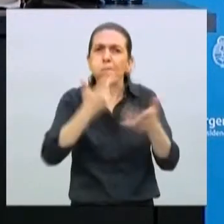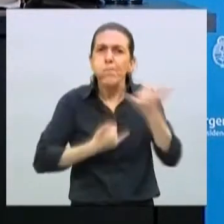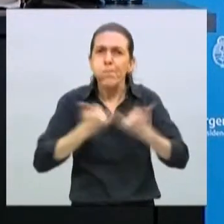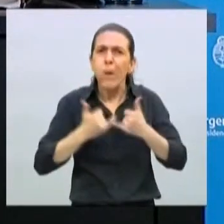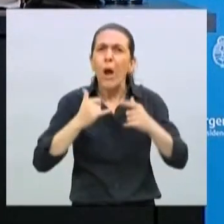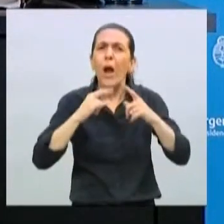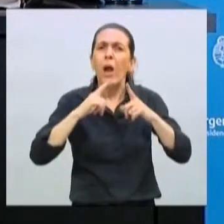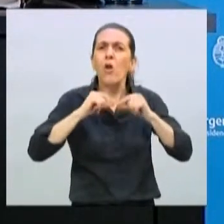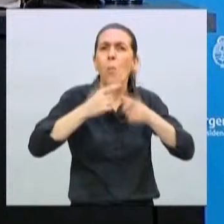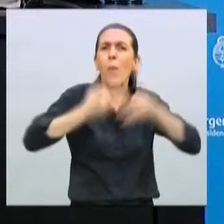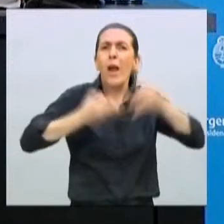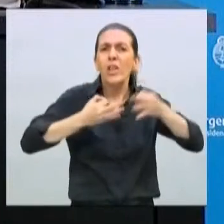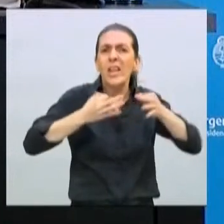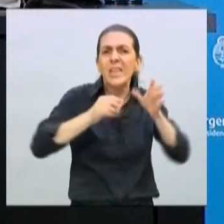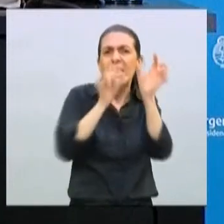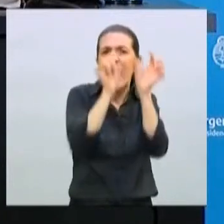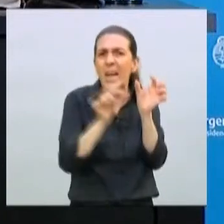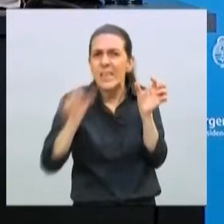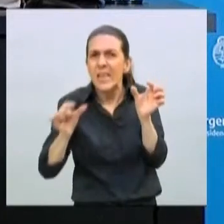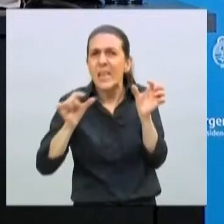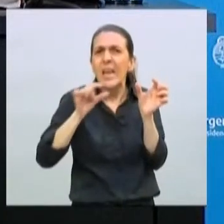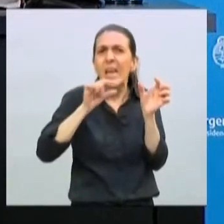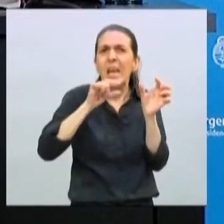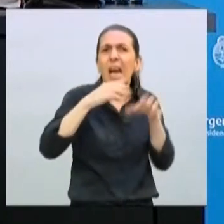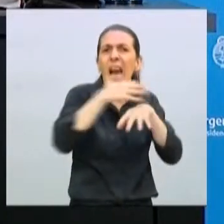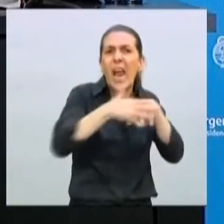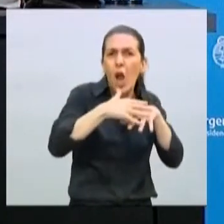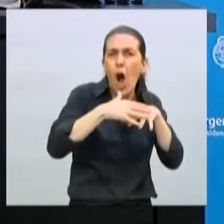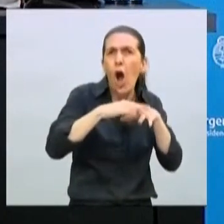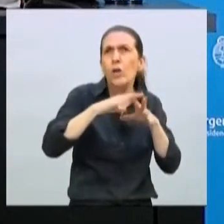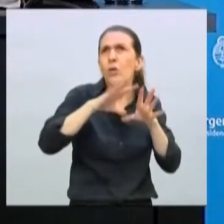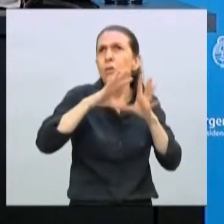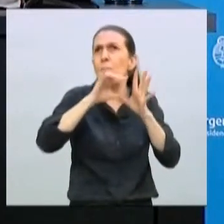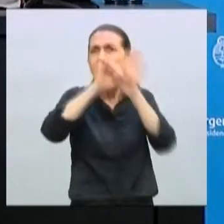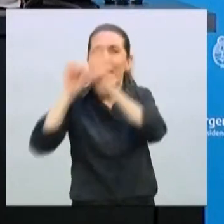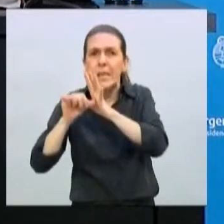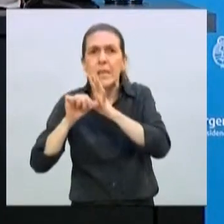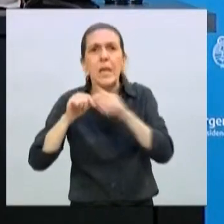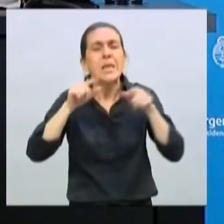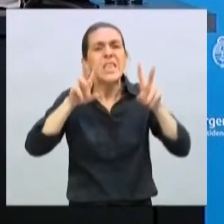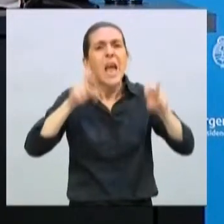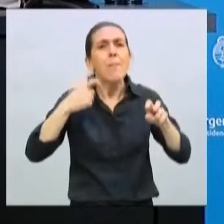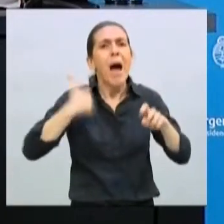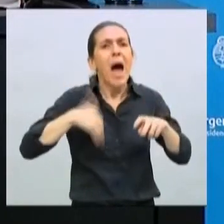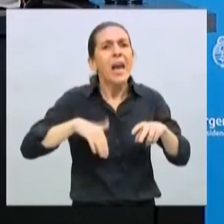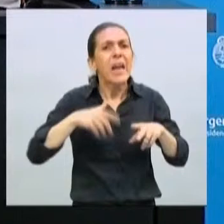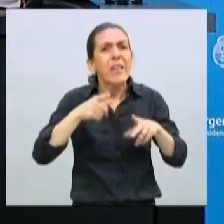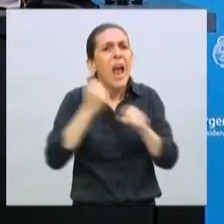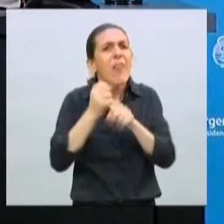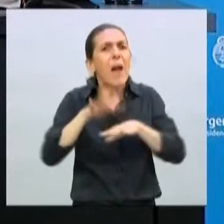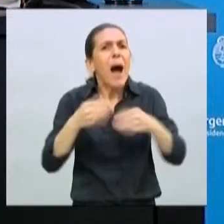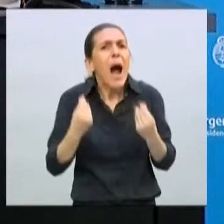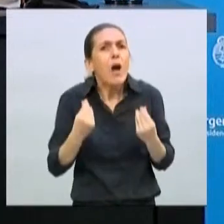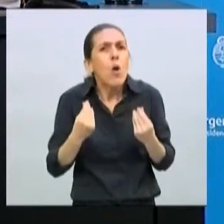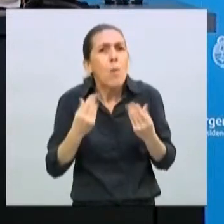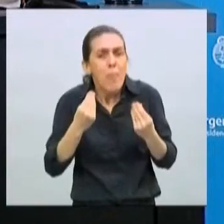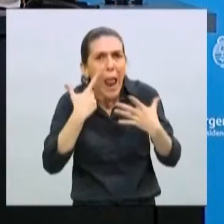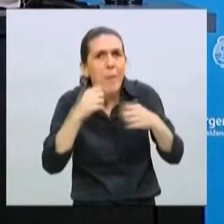tanto en la región como en el mundo. ¿Qué hizo diferente Argentina para tener estos resultados, estos números de hoy?